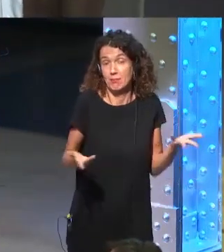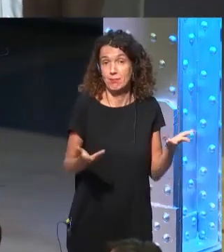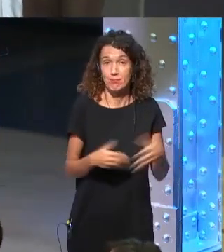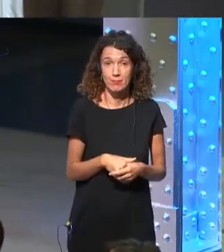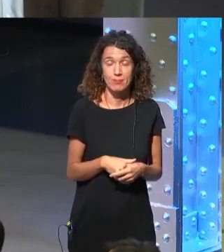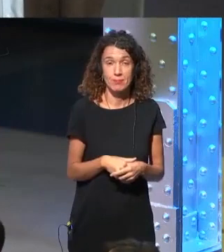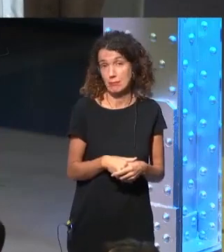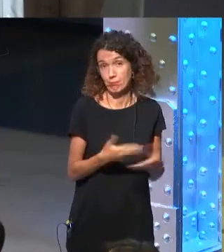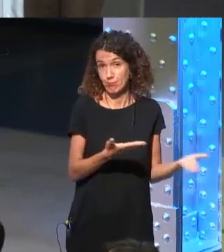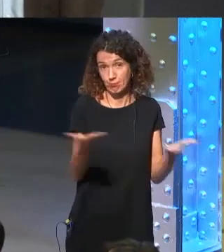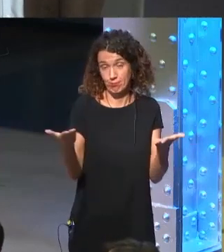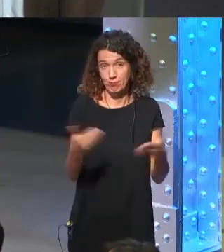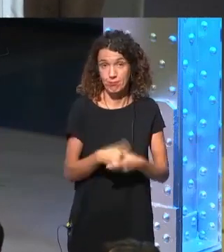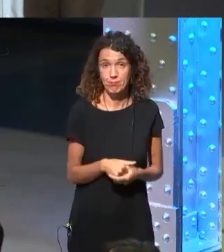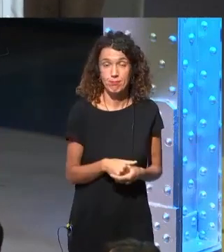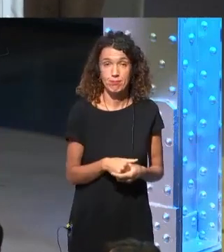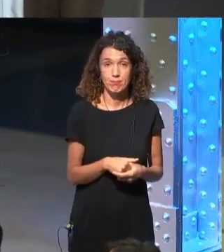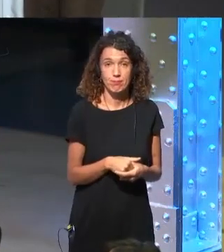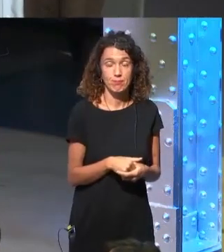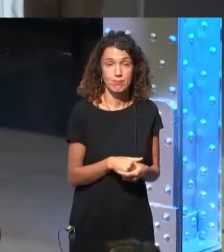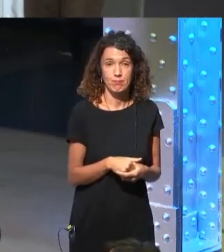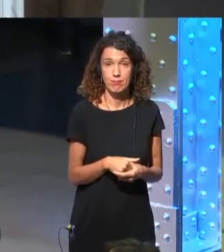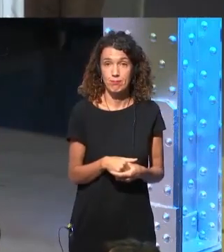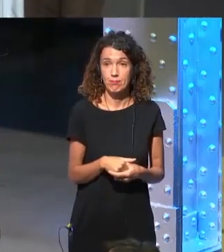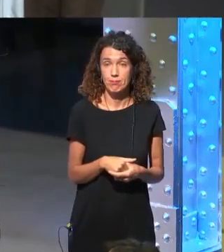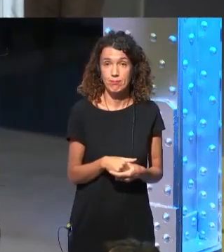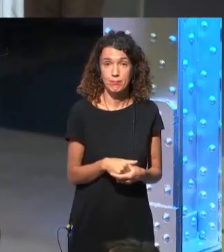escuchado, será bienvenido.